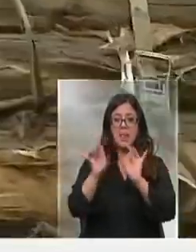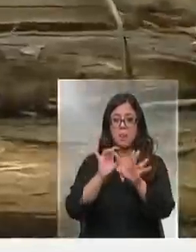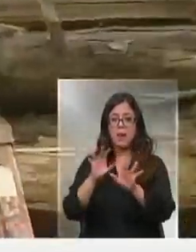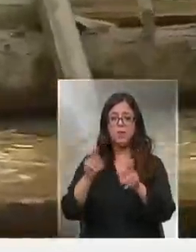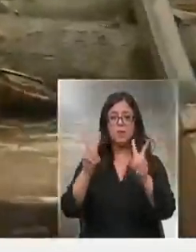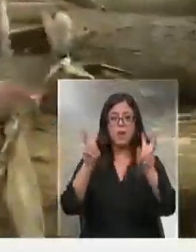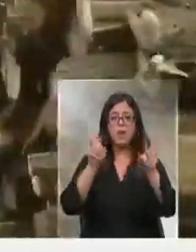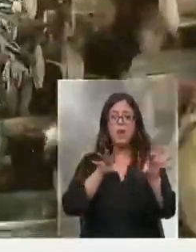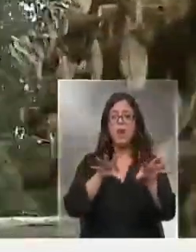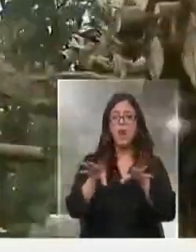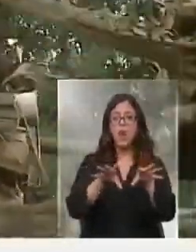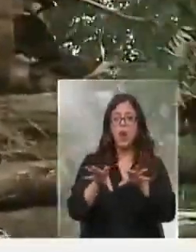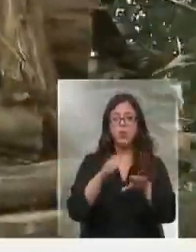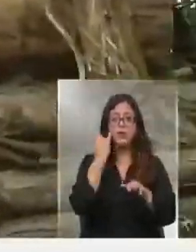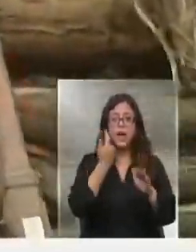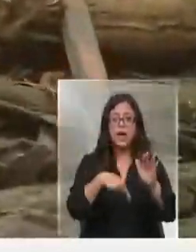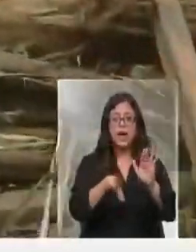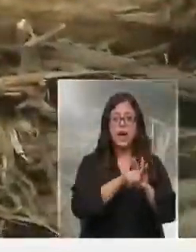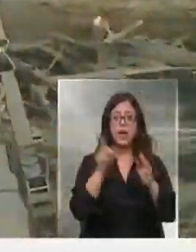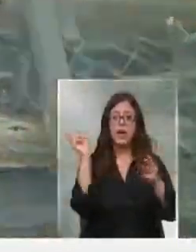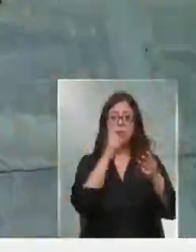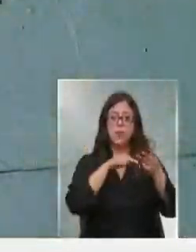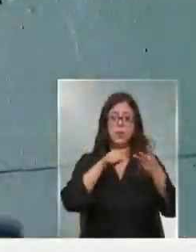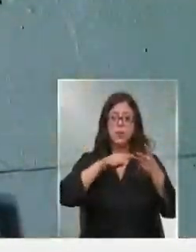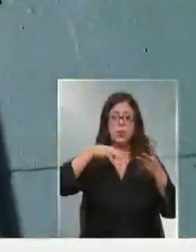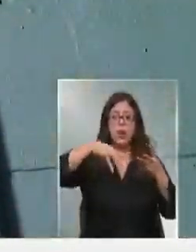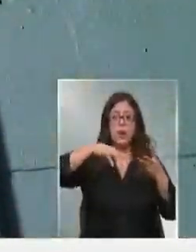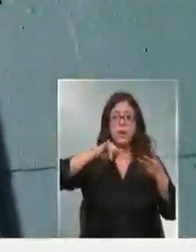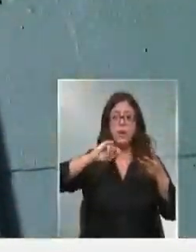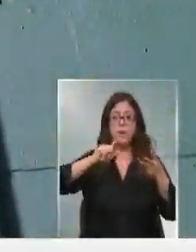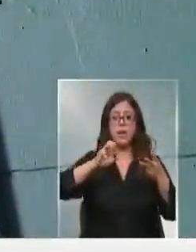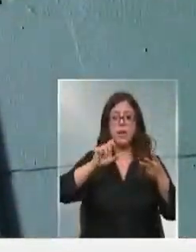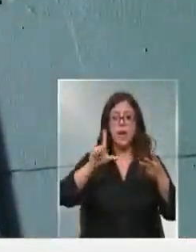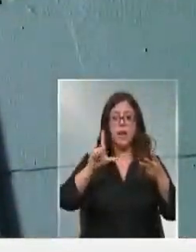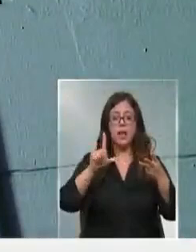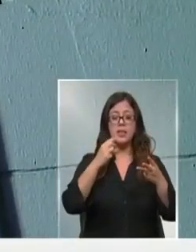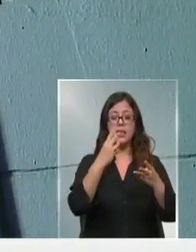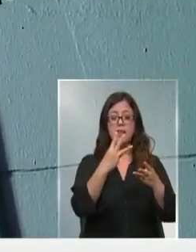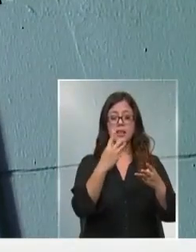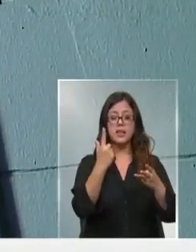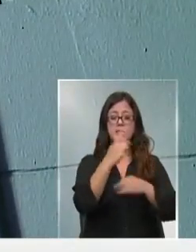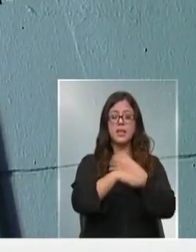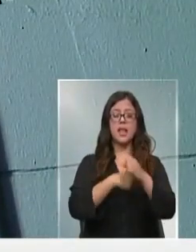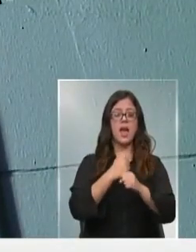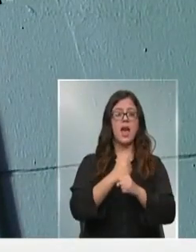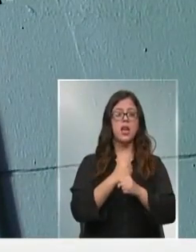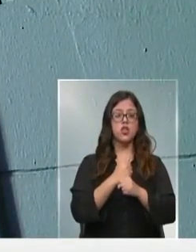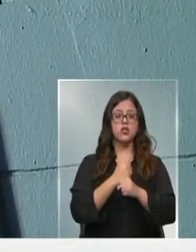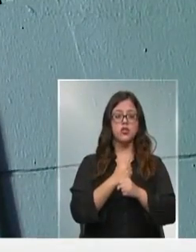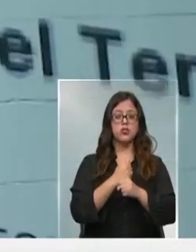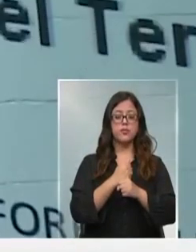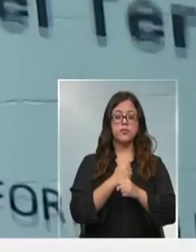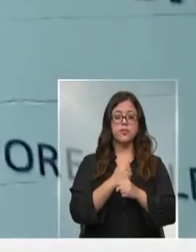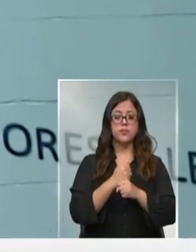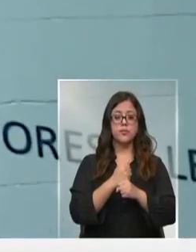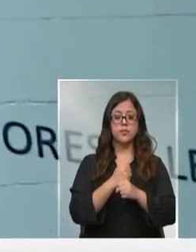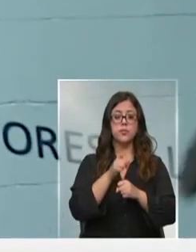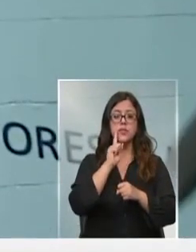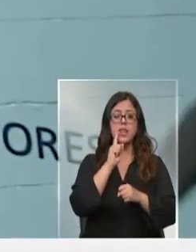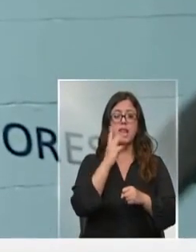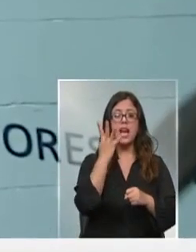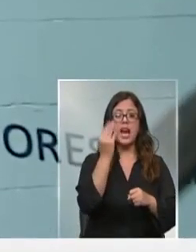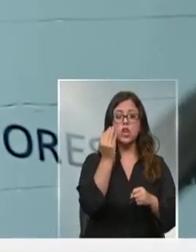ilegal. Por último, Miguel Terán, de 37 años. Tiene a su nombre